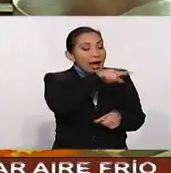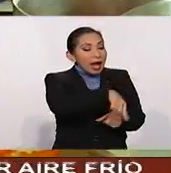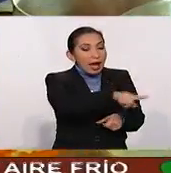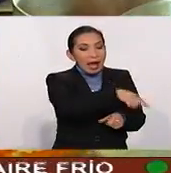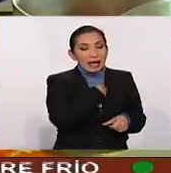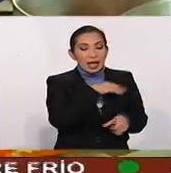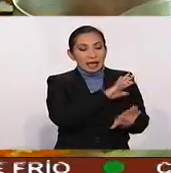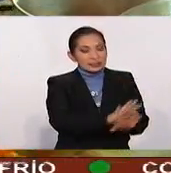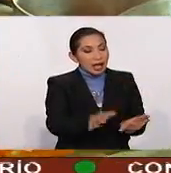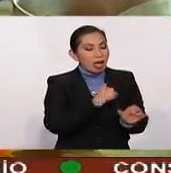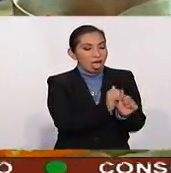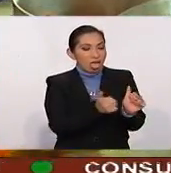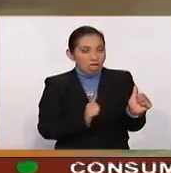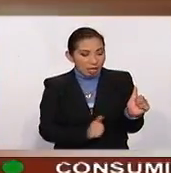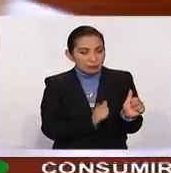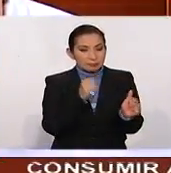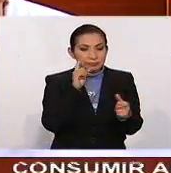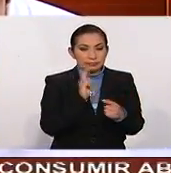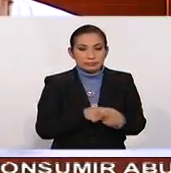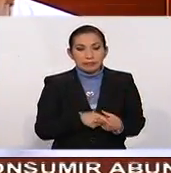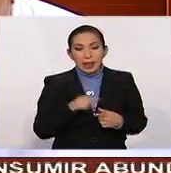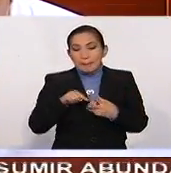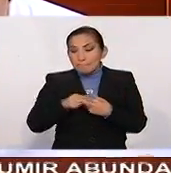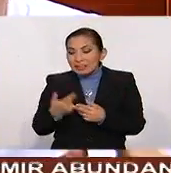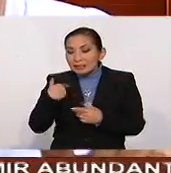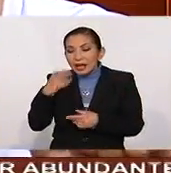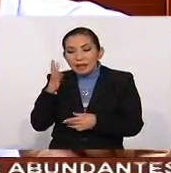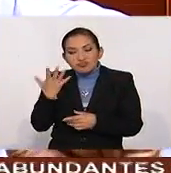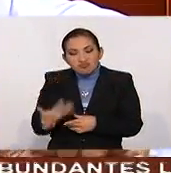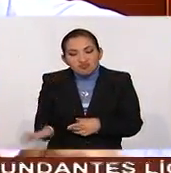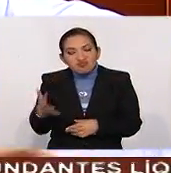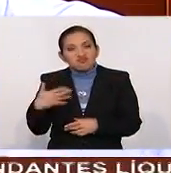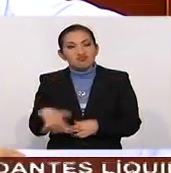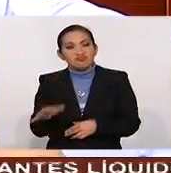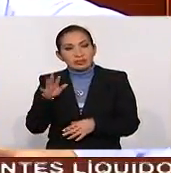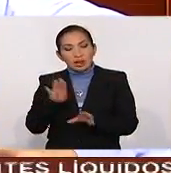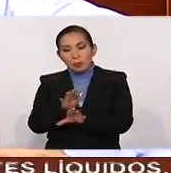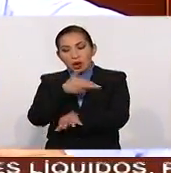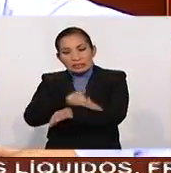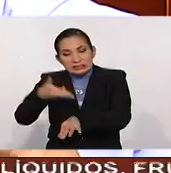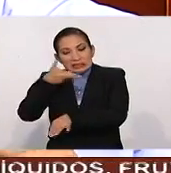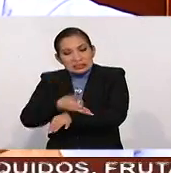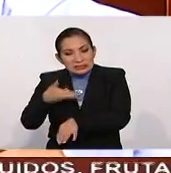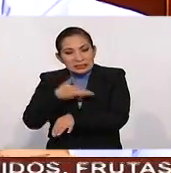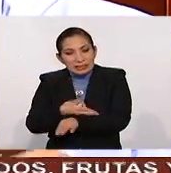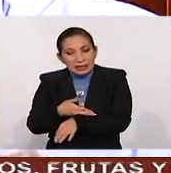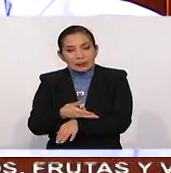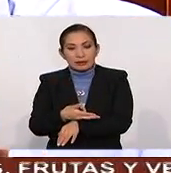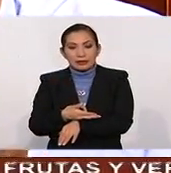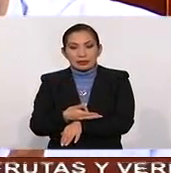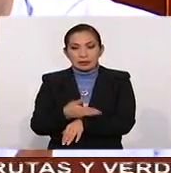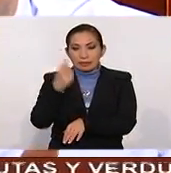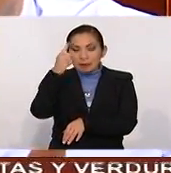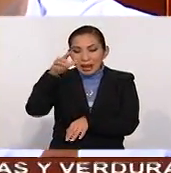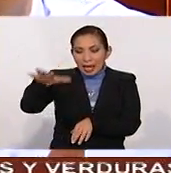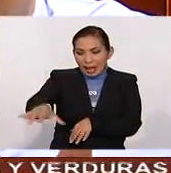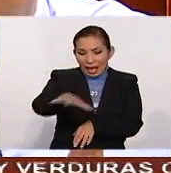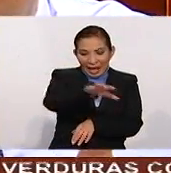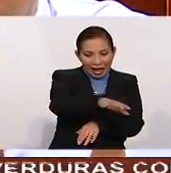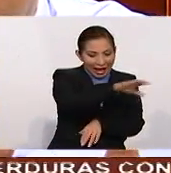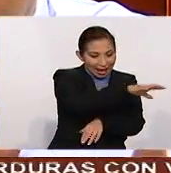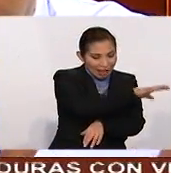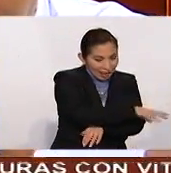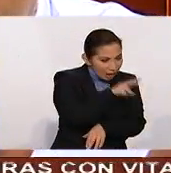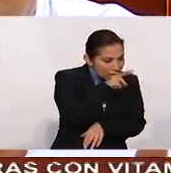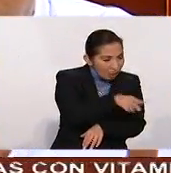aquellos que se han quedado rezagados. Empezar a encontrar soluciones a los sectores que